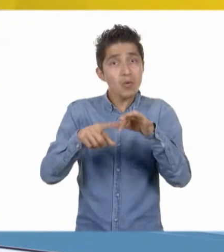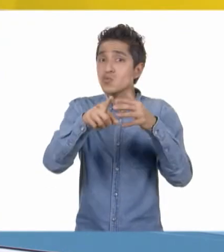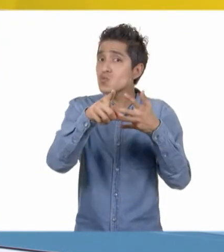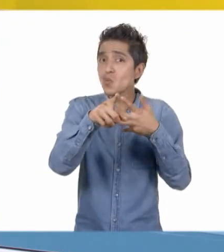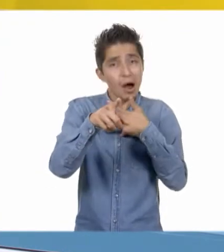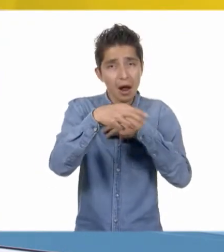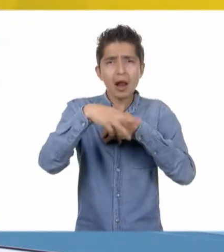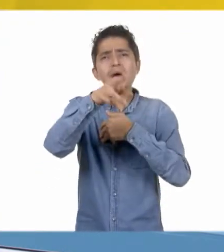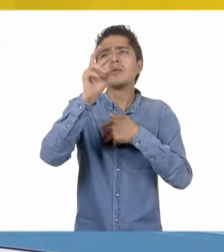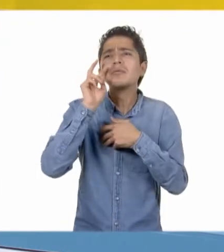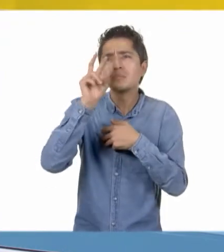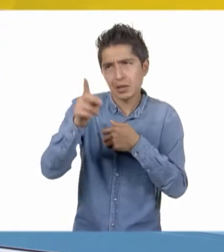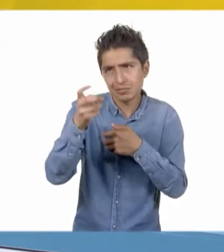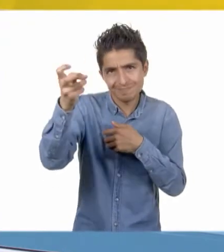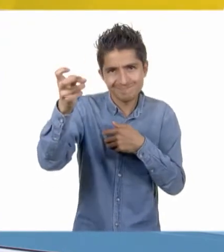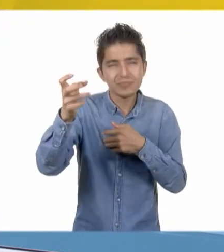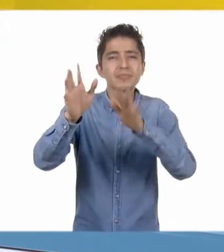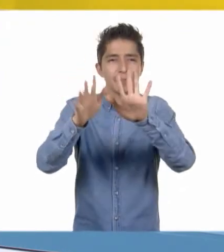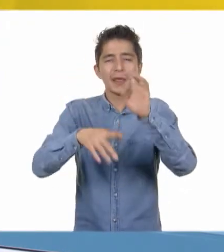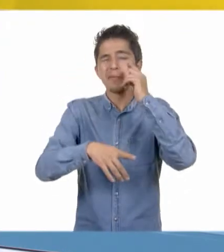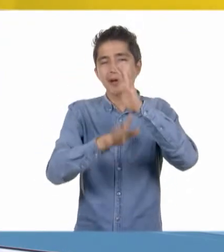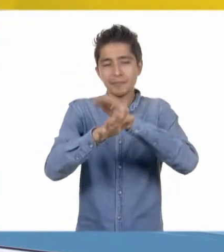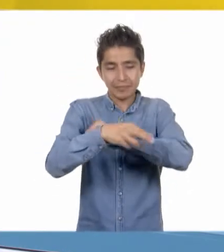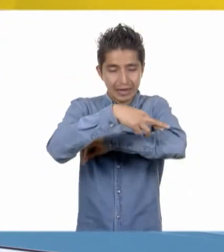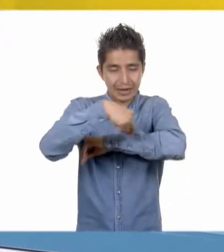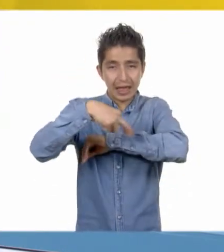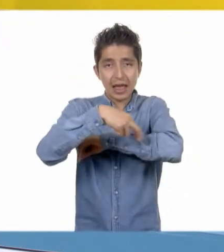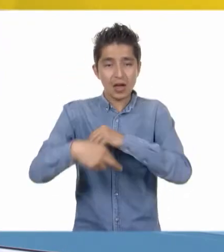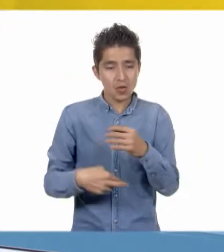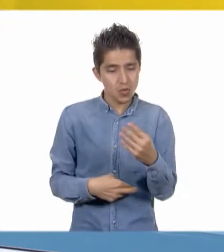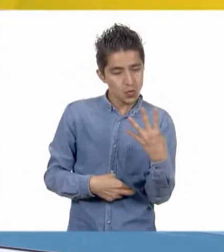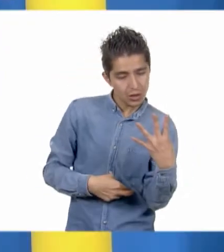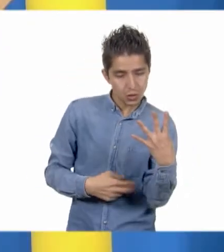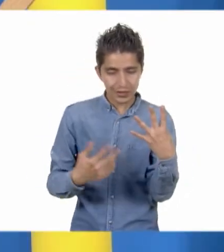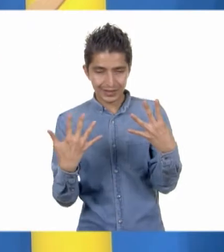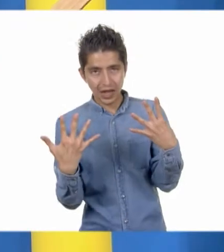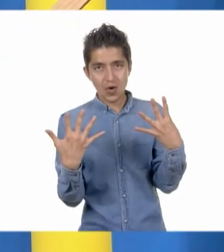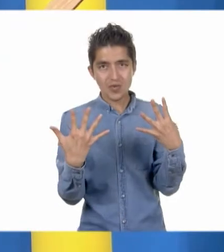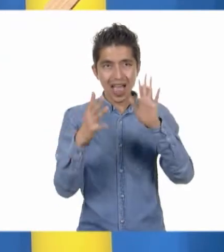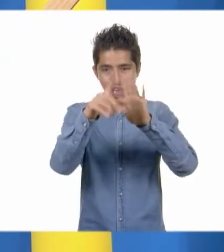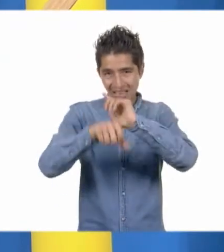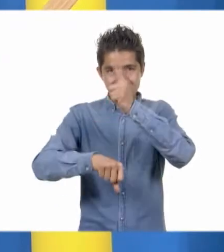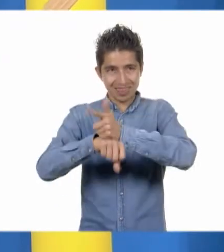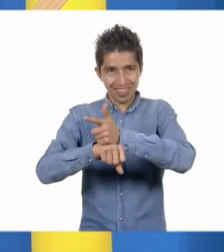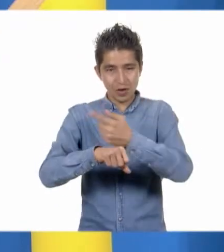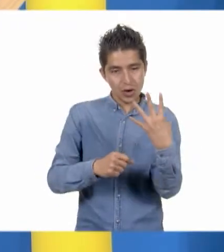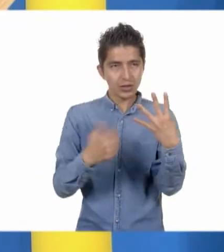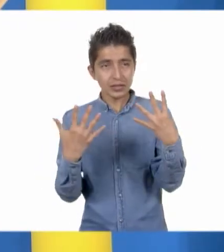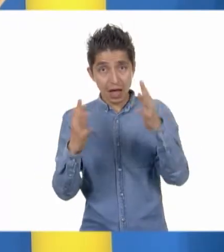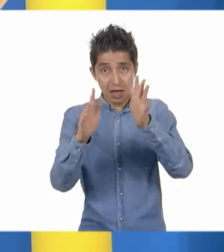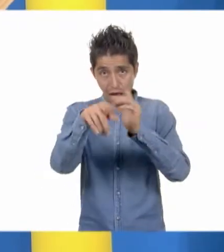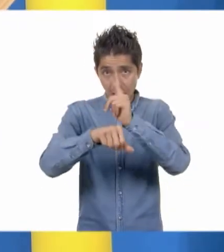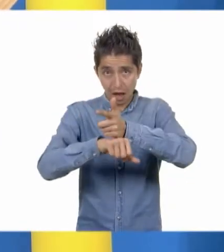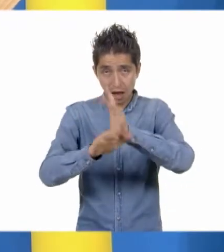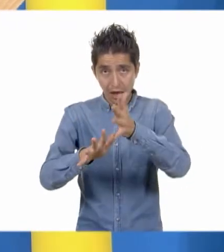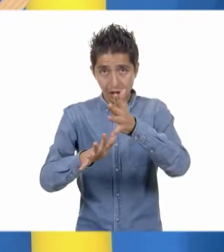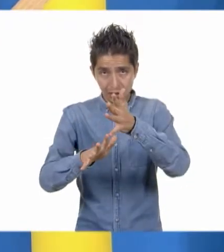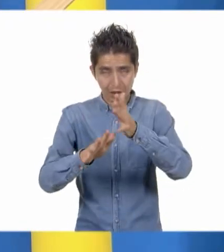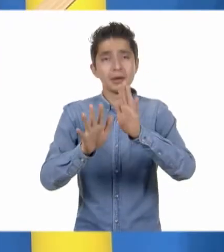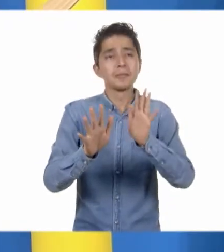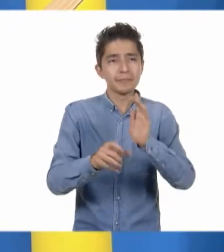nuestra. En la regla, localicen el 4 y el 5. ¿Ya lo tienen? María, ¿ya lo tienes?